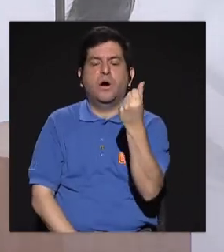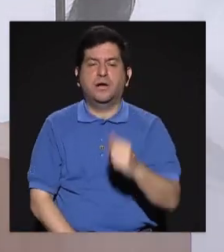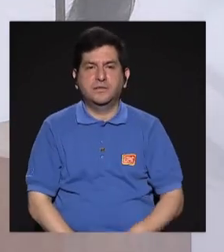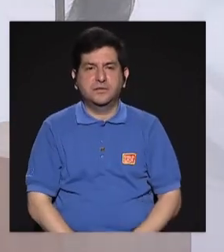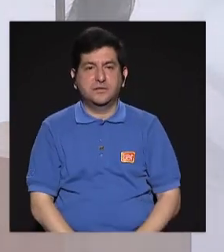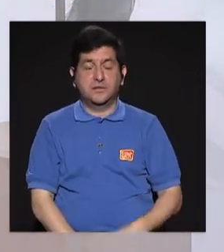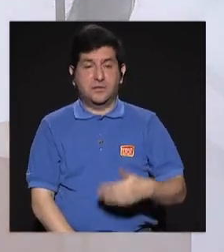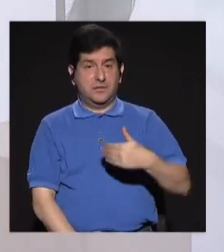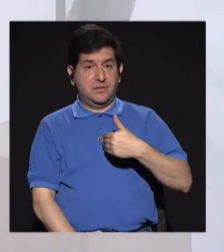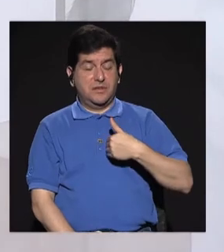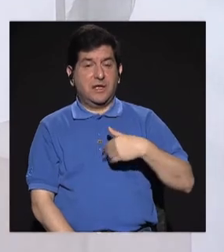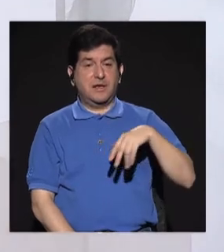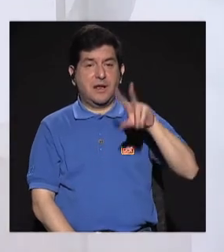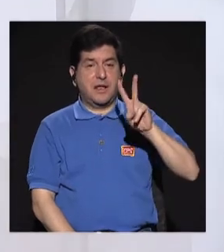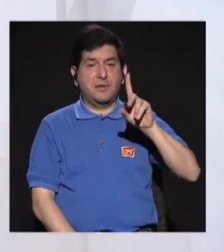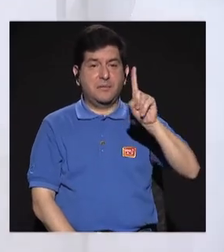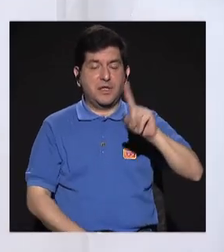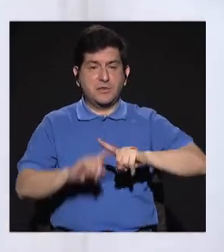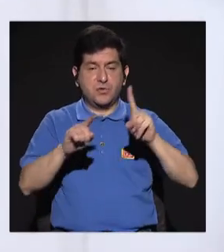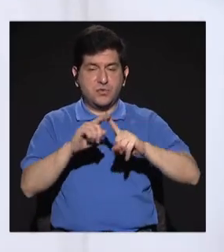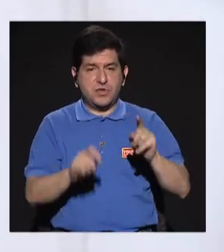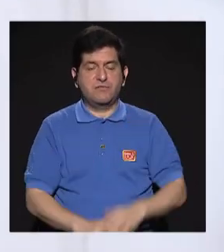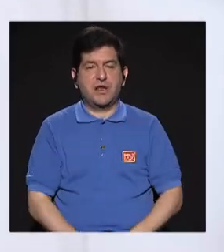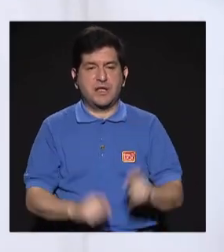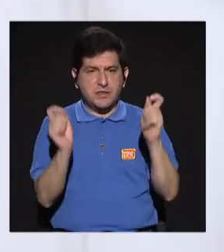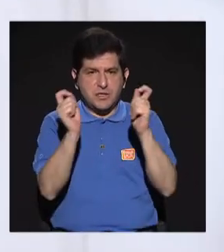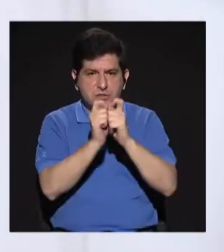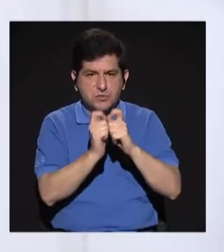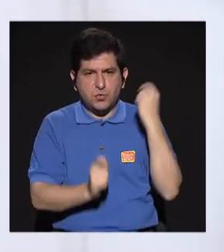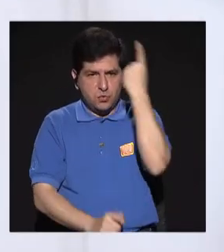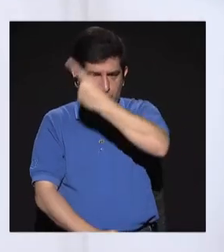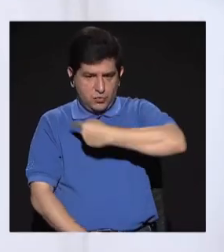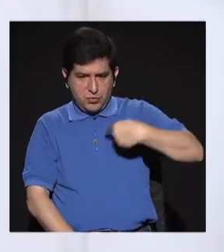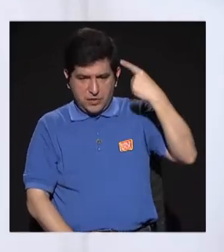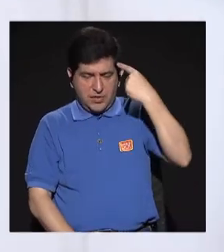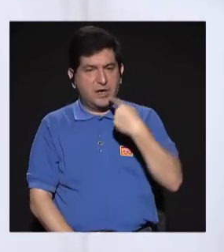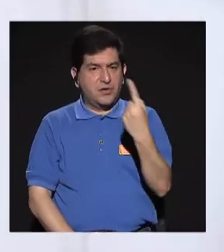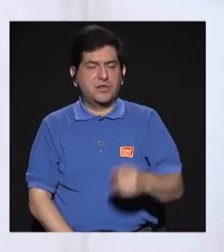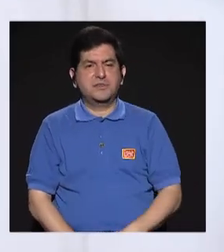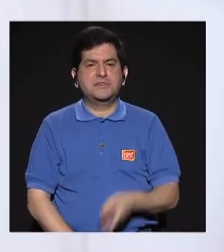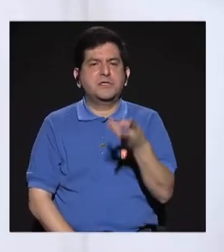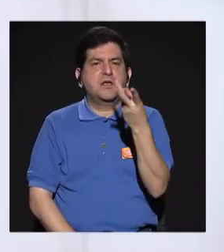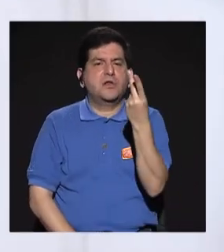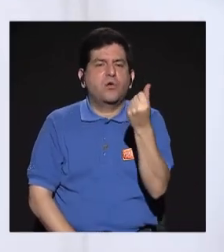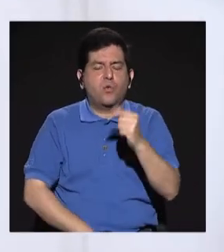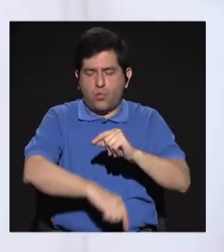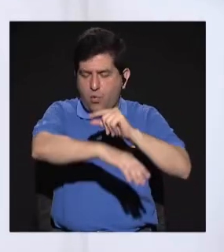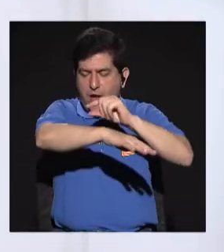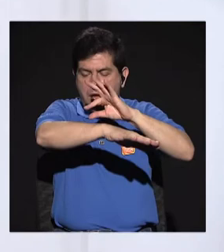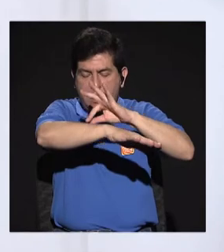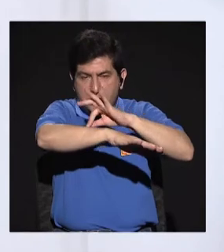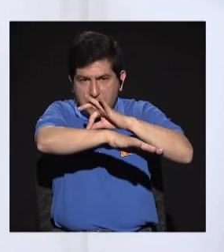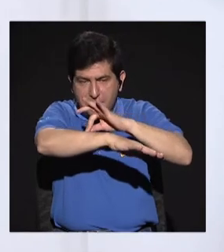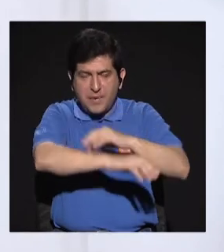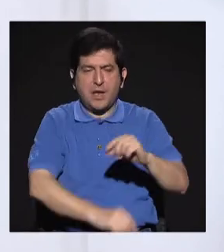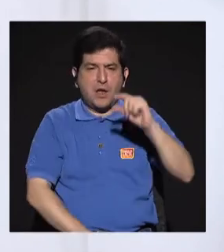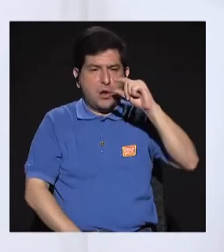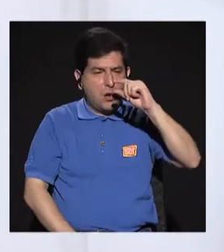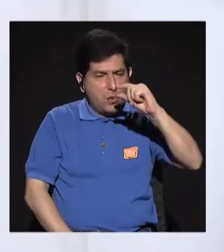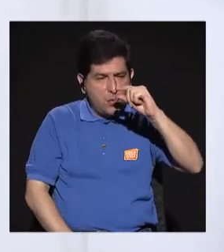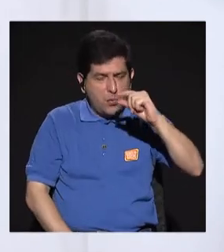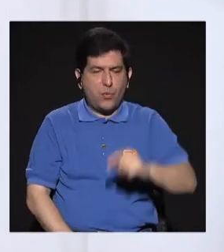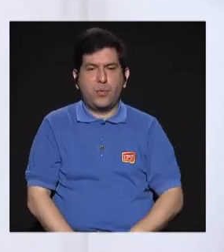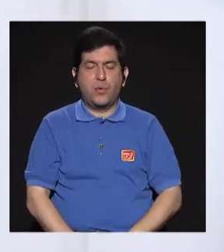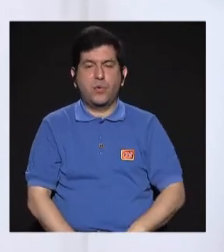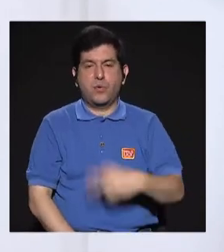dice tenemos 25 21 puntos perdón cráneo métricos que nos dicen cuánto es el grosor desde nuestro cráneo hasta